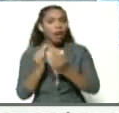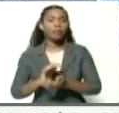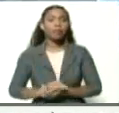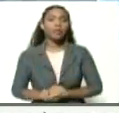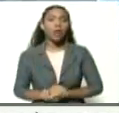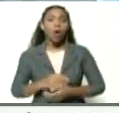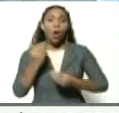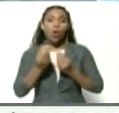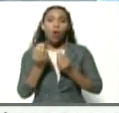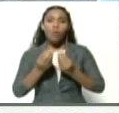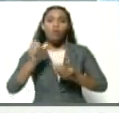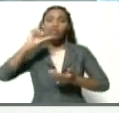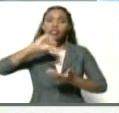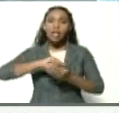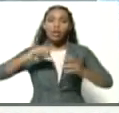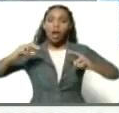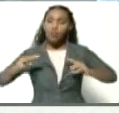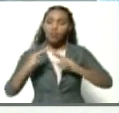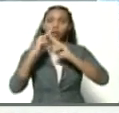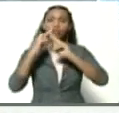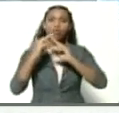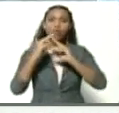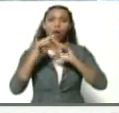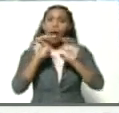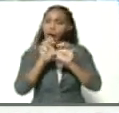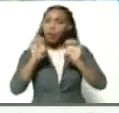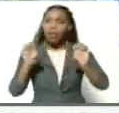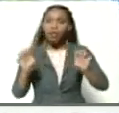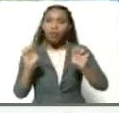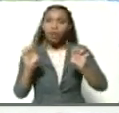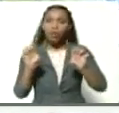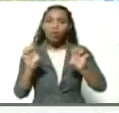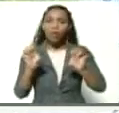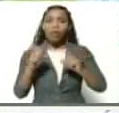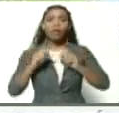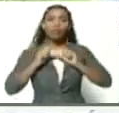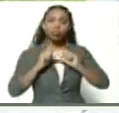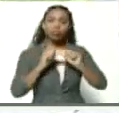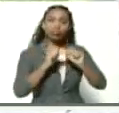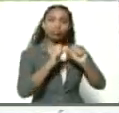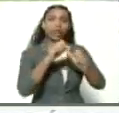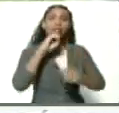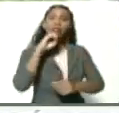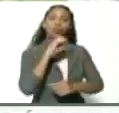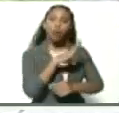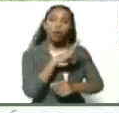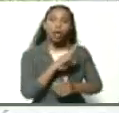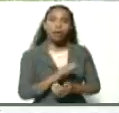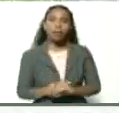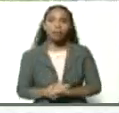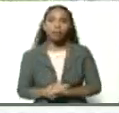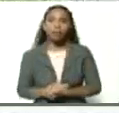como centro de encuentro, de educación, de continuidad histórica,